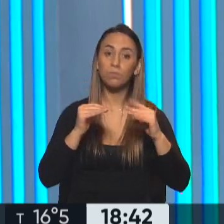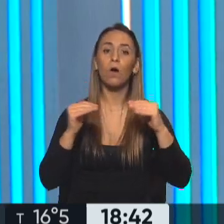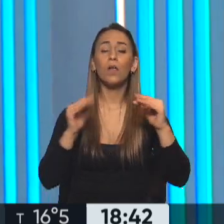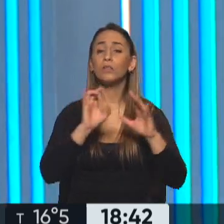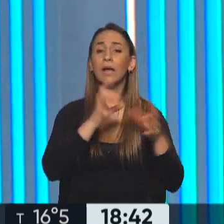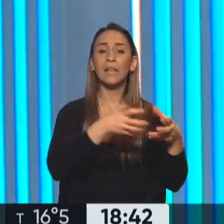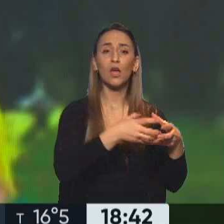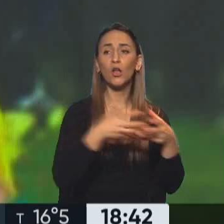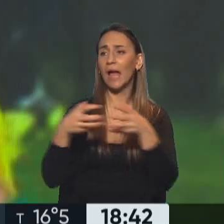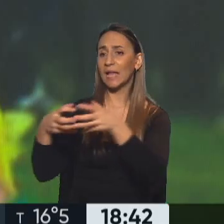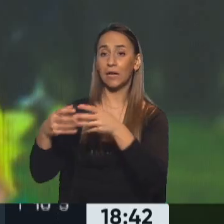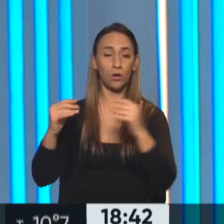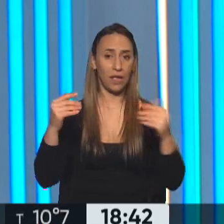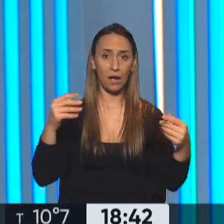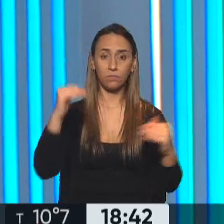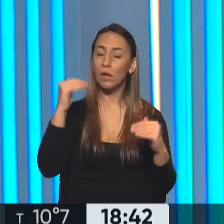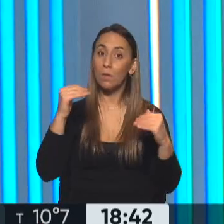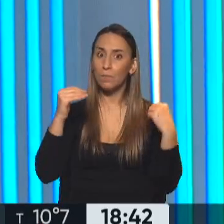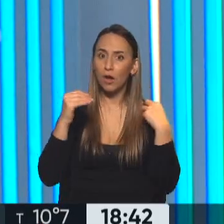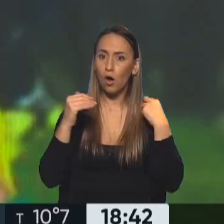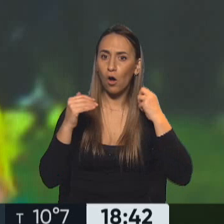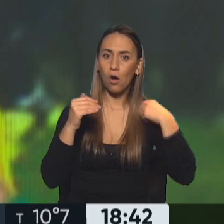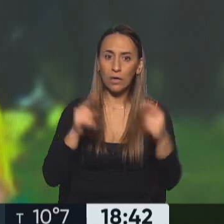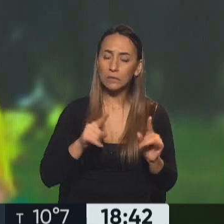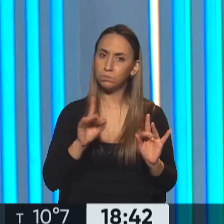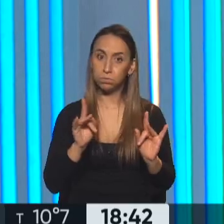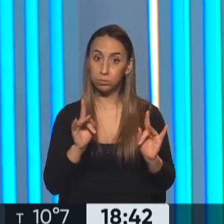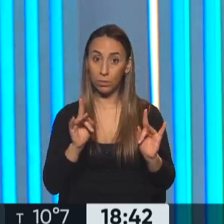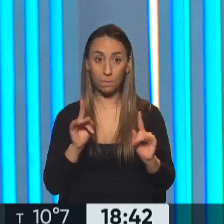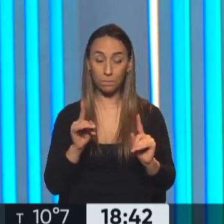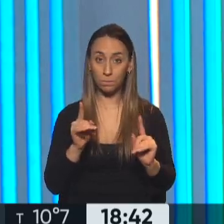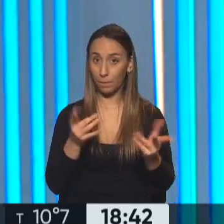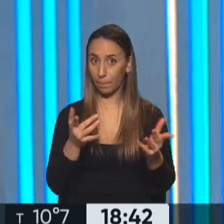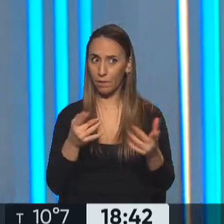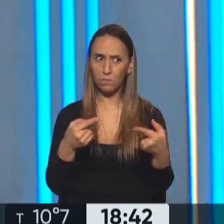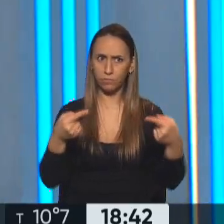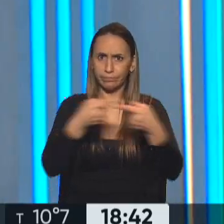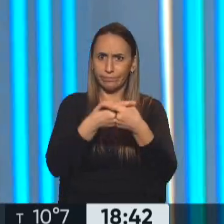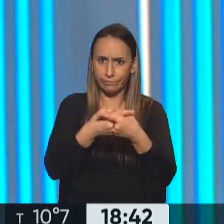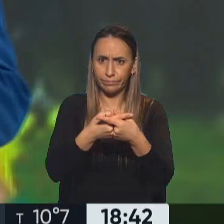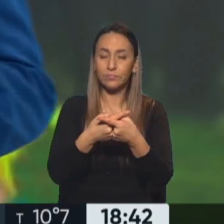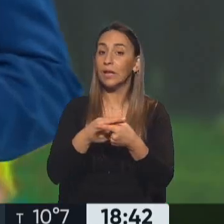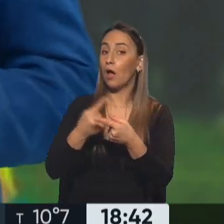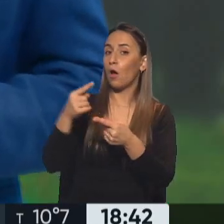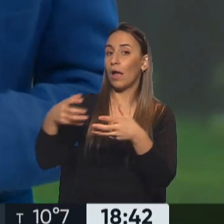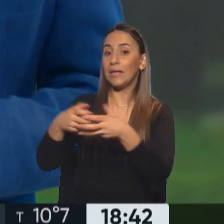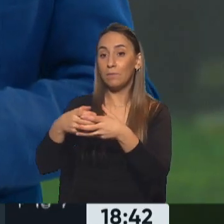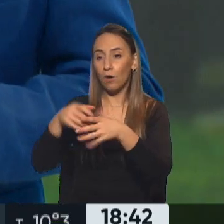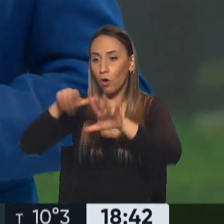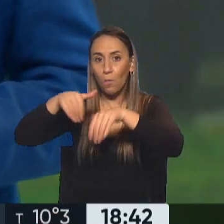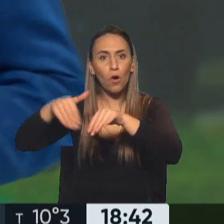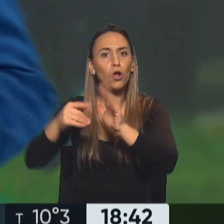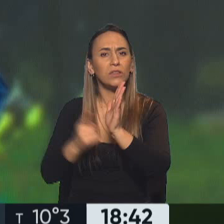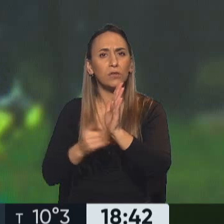tanto. Le costó mucho. Uno juega en el Nacional B. Le costó. Y el otro, que juntó todos los titulares para este partido, sí,